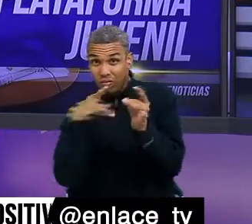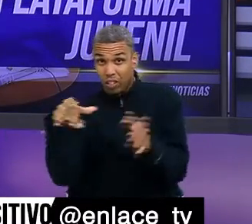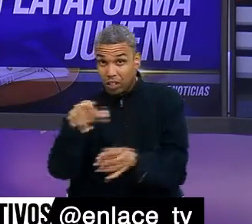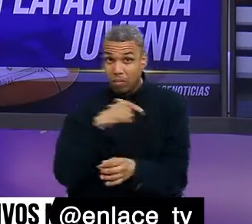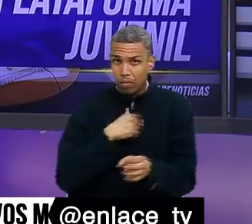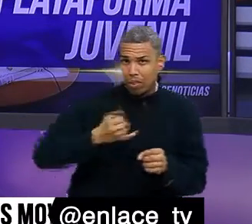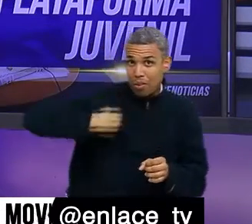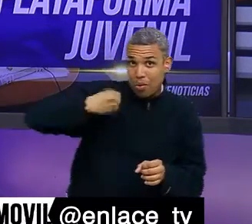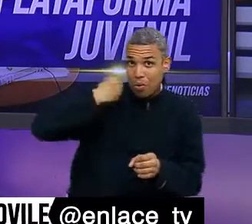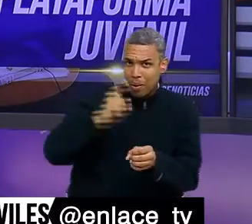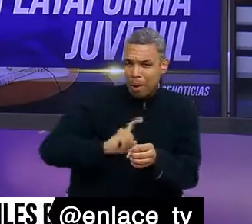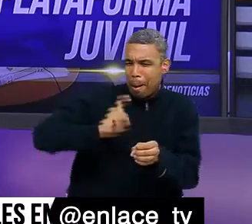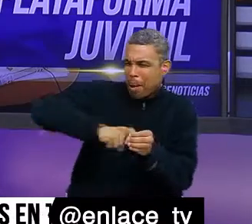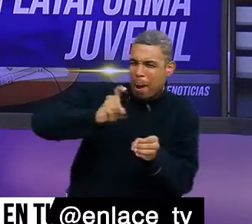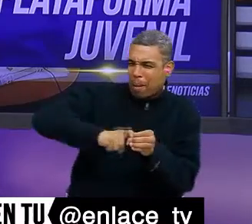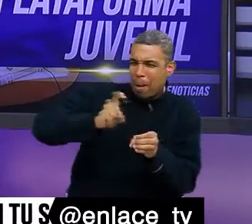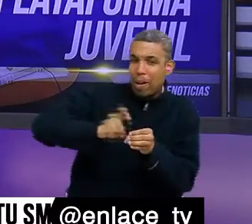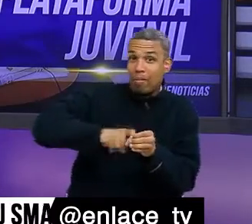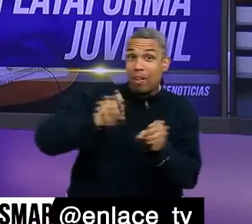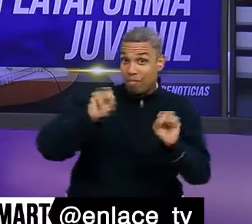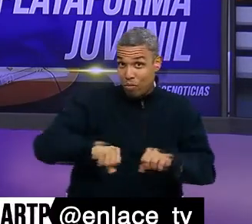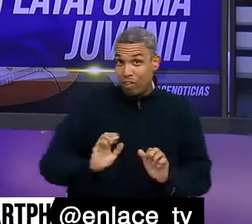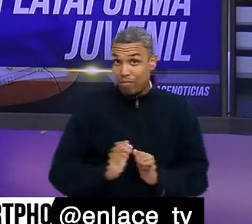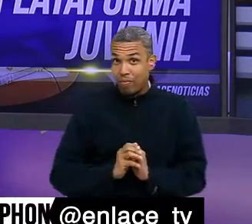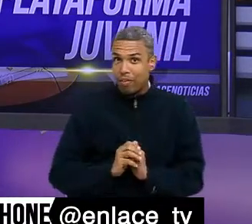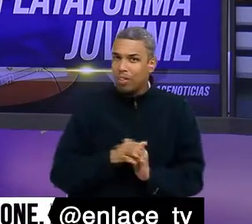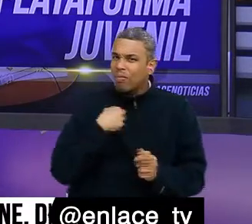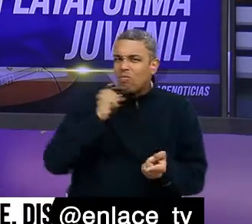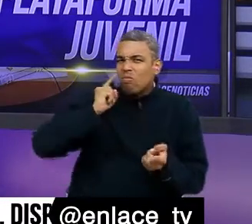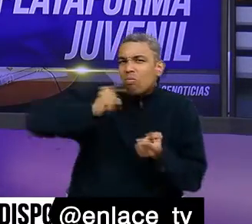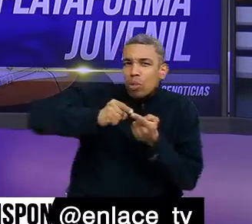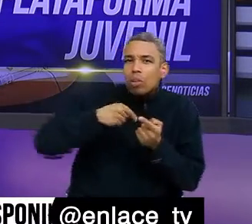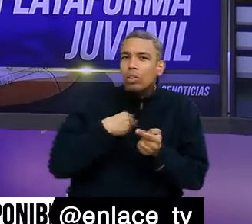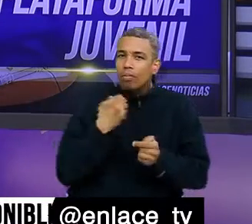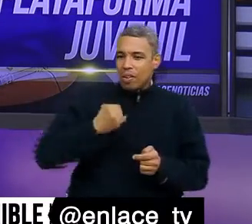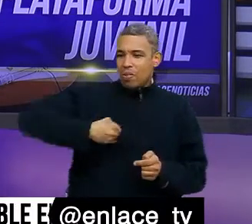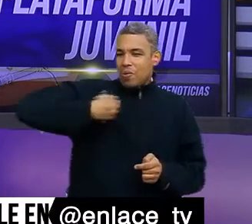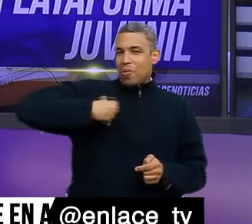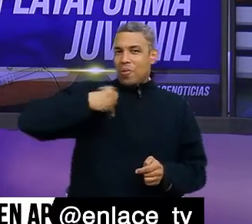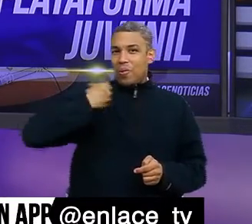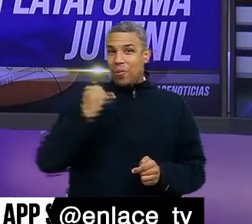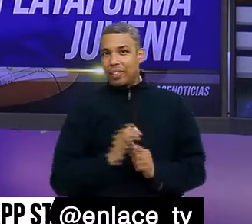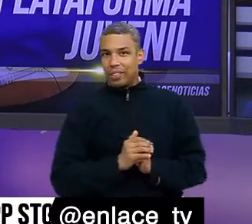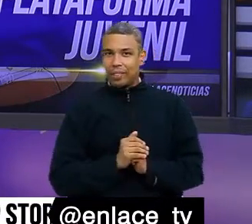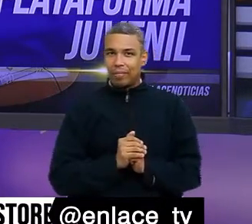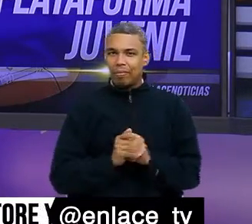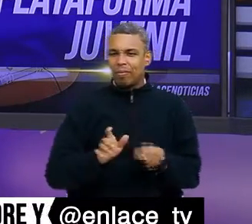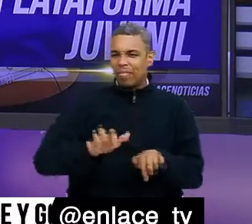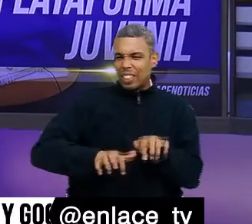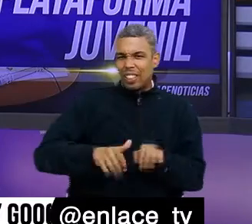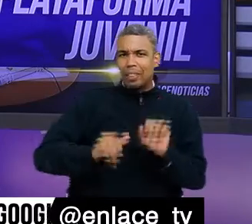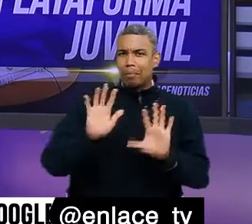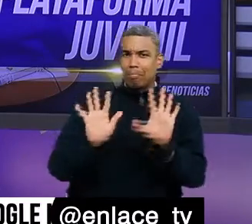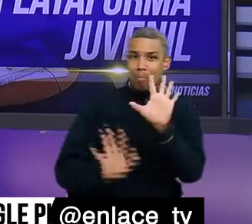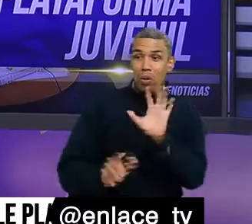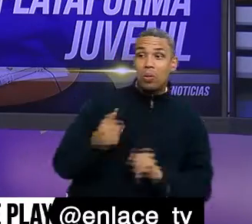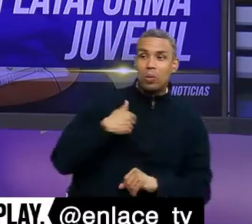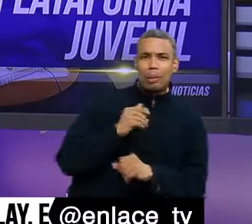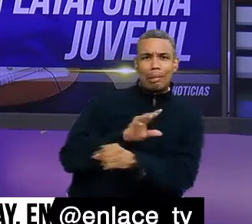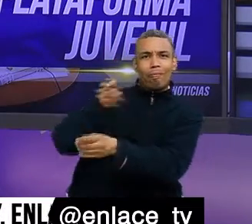es visibilizar a las organizaciones juveniles de la ciudad para que obtengan los beneficios que ofrece la Secretaría de Desarrollo Económico y